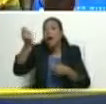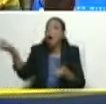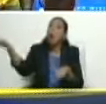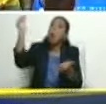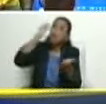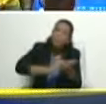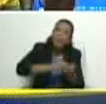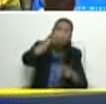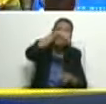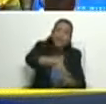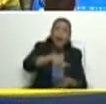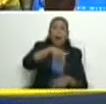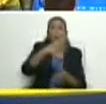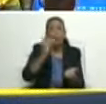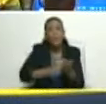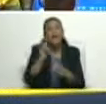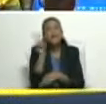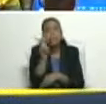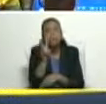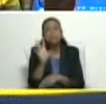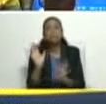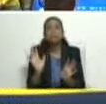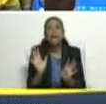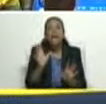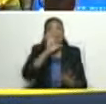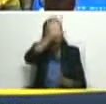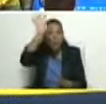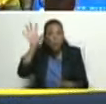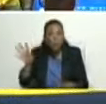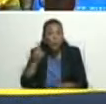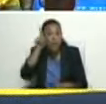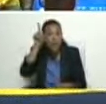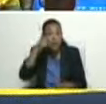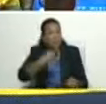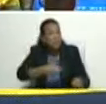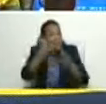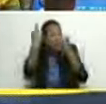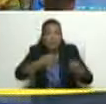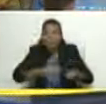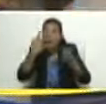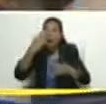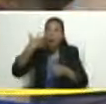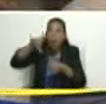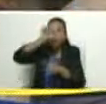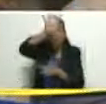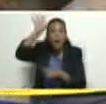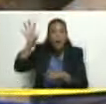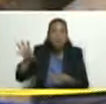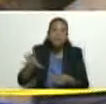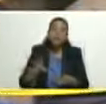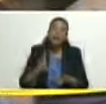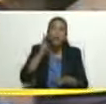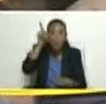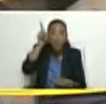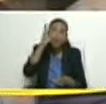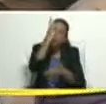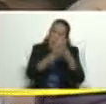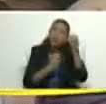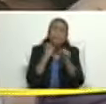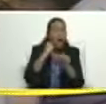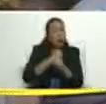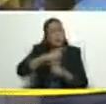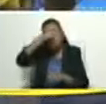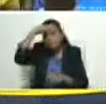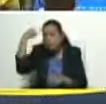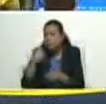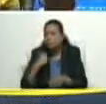para atenderlos integralmente donde están. Ellos son nuestra gente, nuestra familia. Son gente noble y trabajadora,